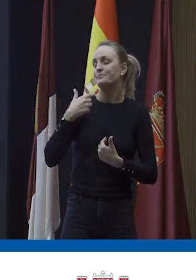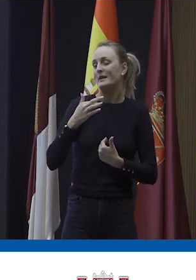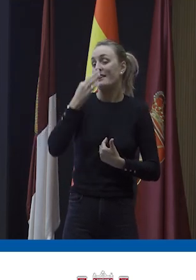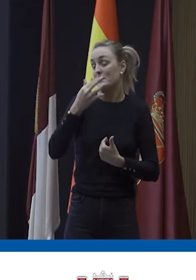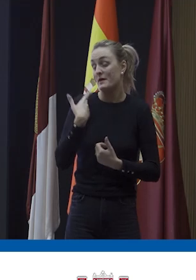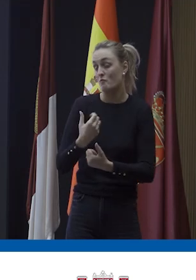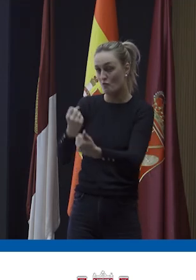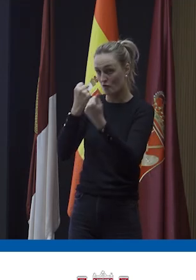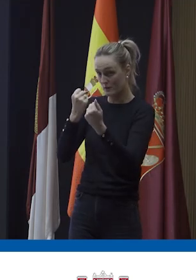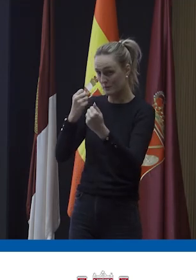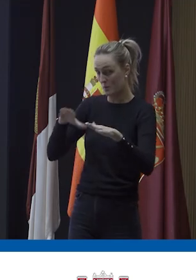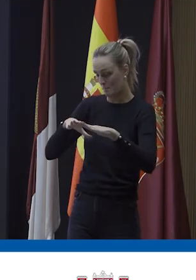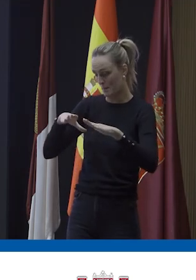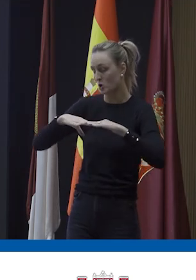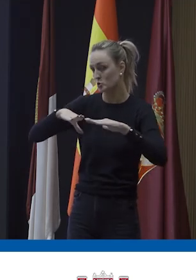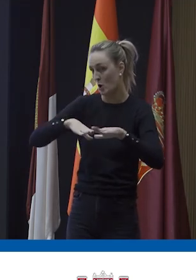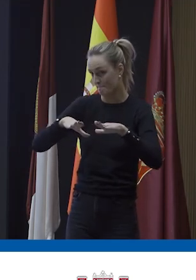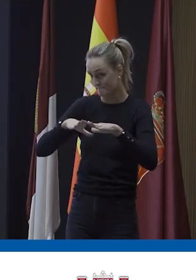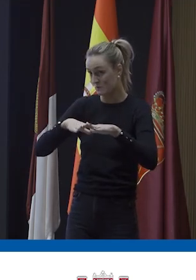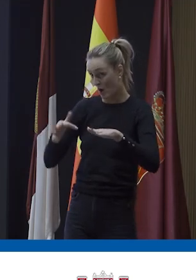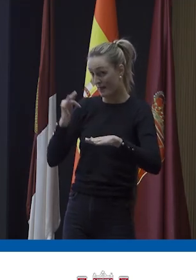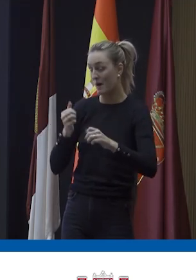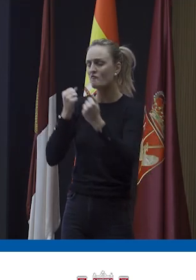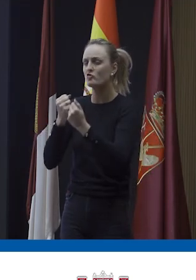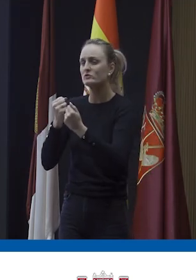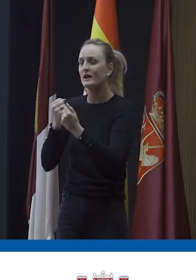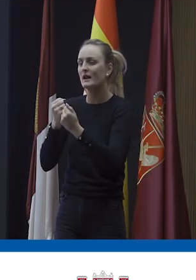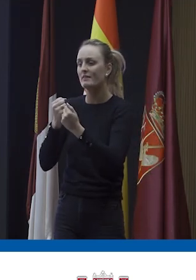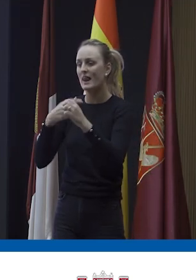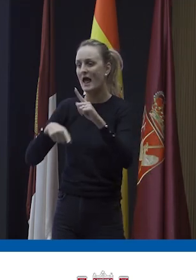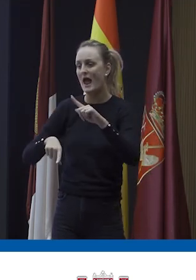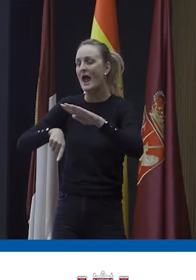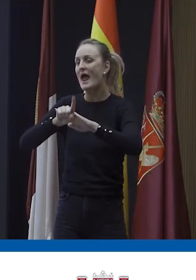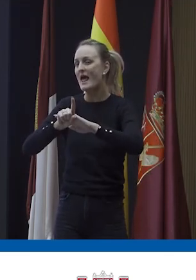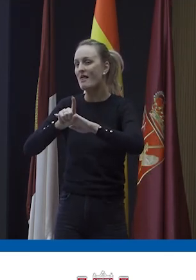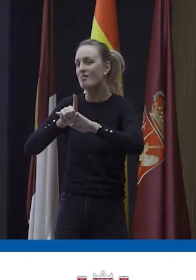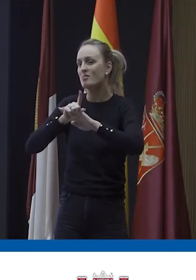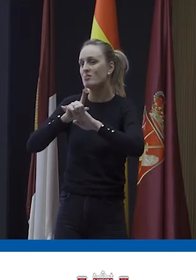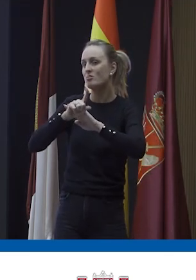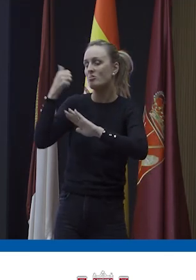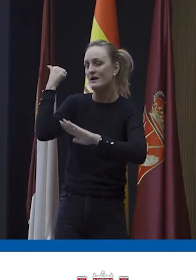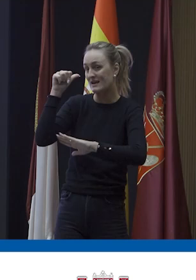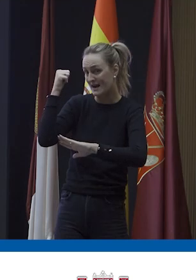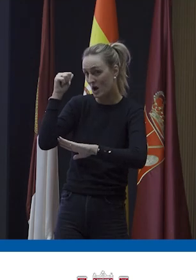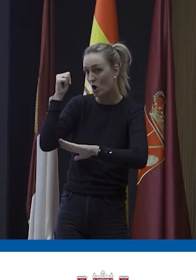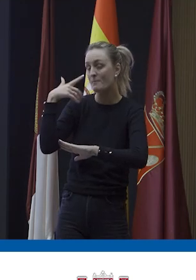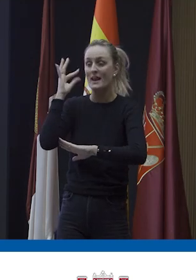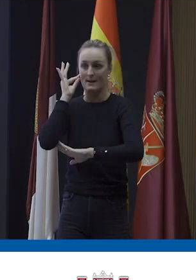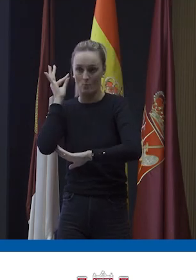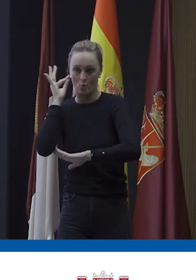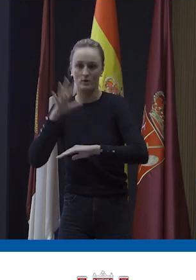del suelo pélvico, la erección en el varón y en la